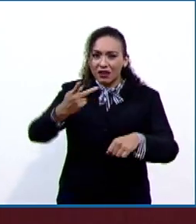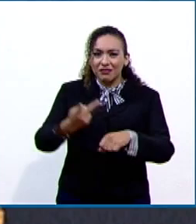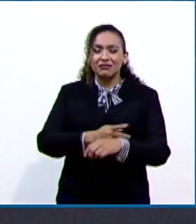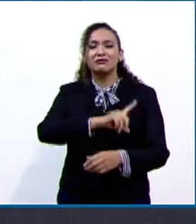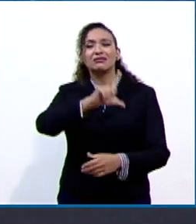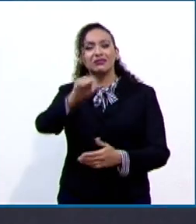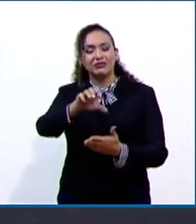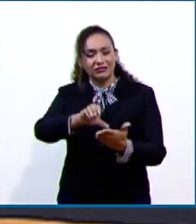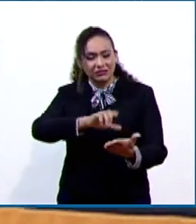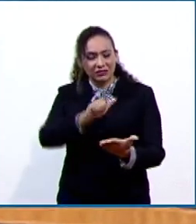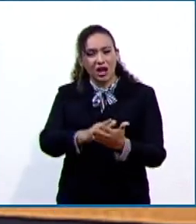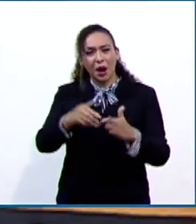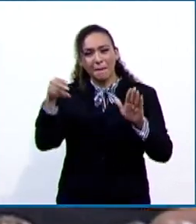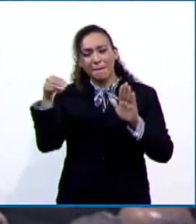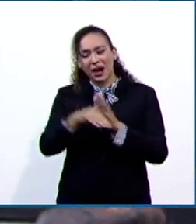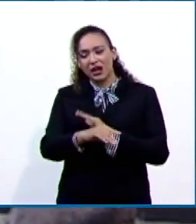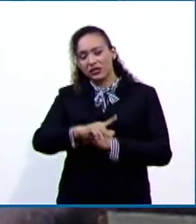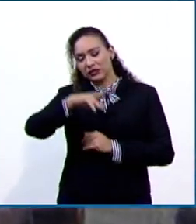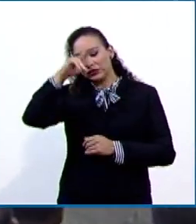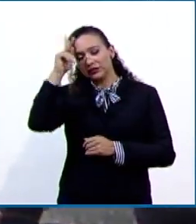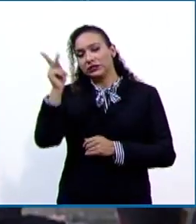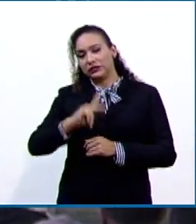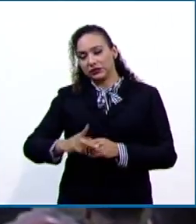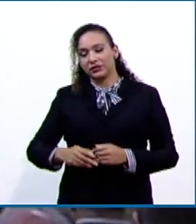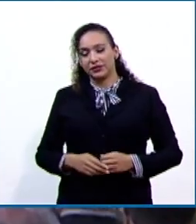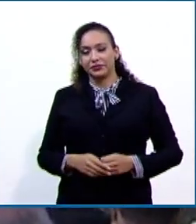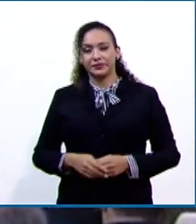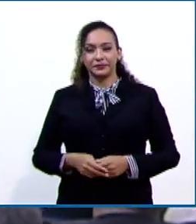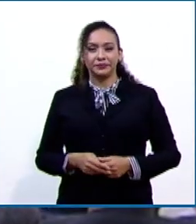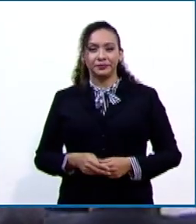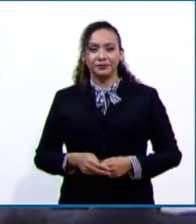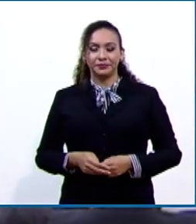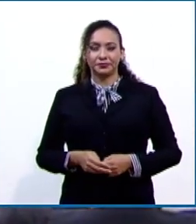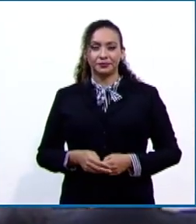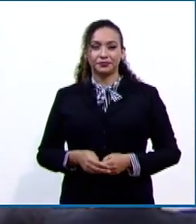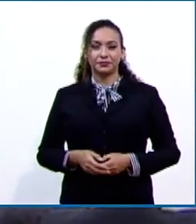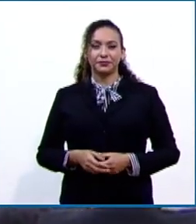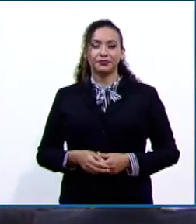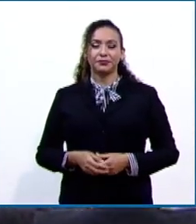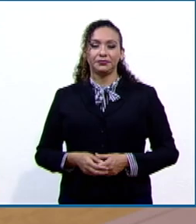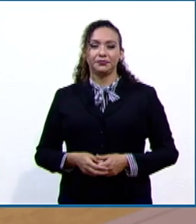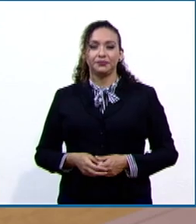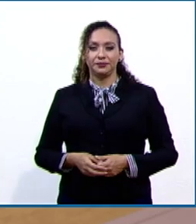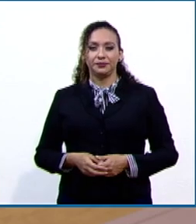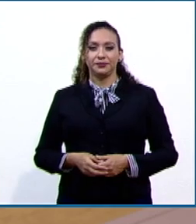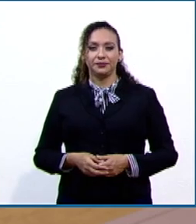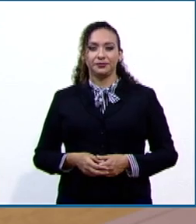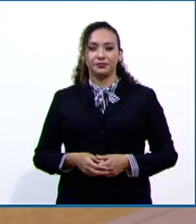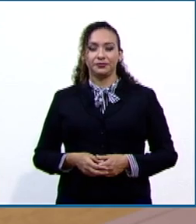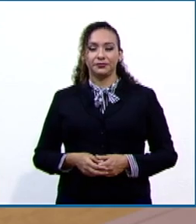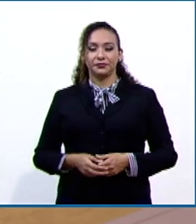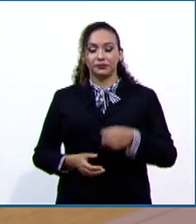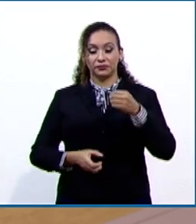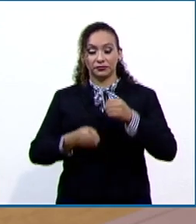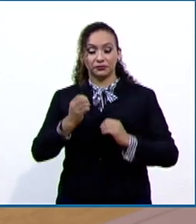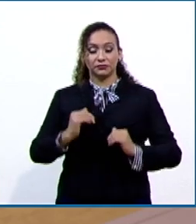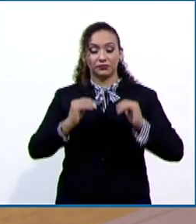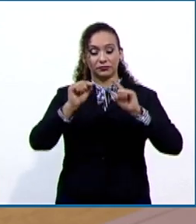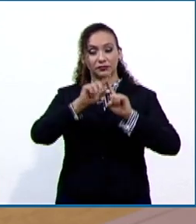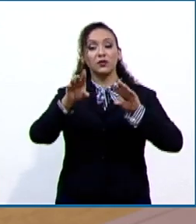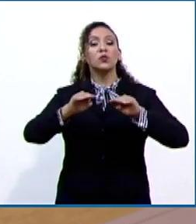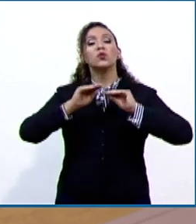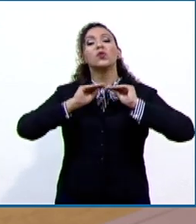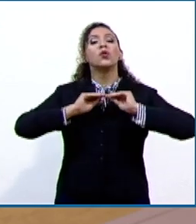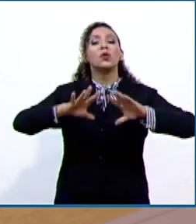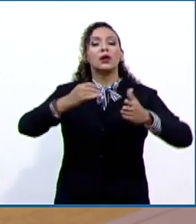postconstitucionalismo. Para el canal del Poder Judicial de la Federación, Juan Carlos González. La Suprema Corte publicó la sentencia